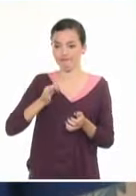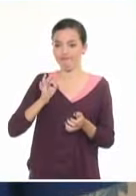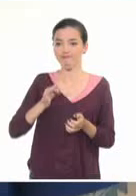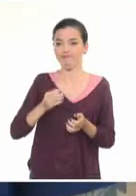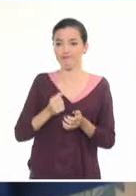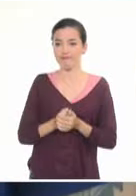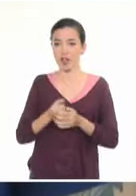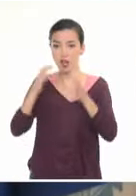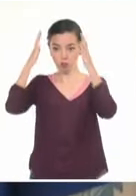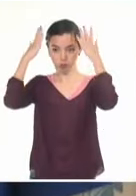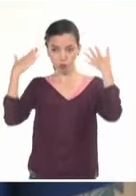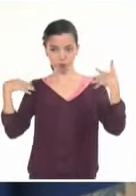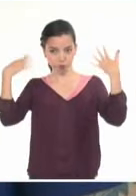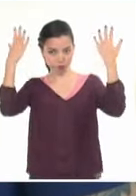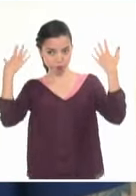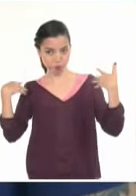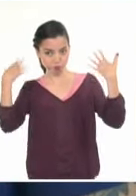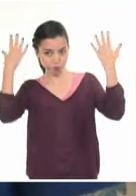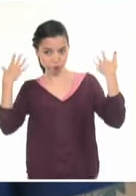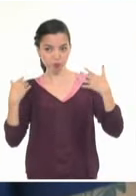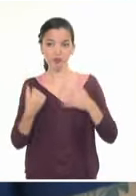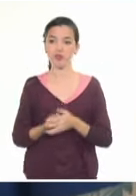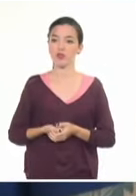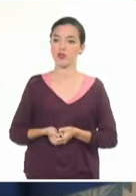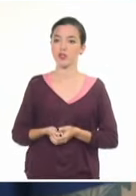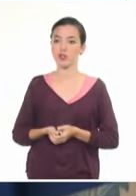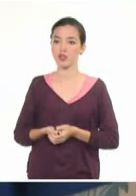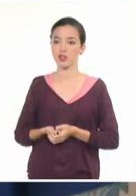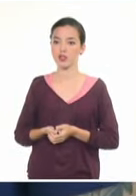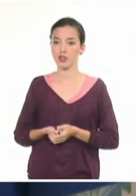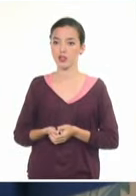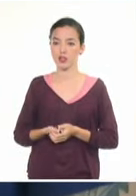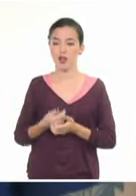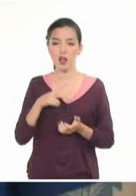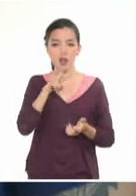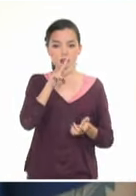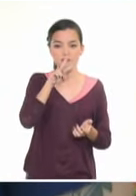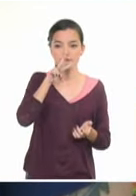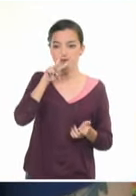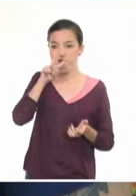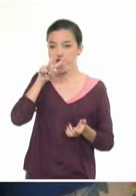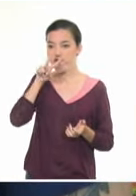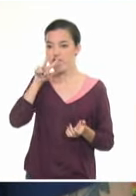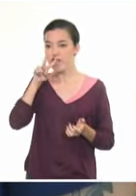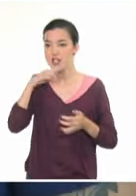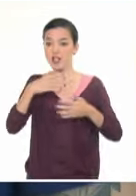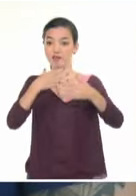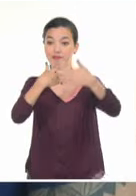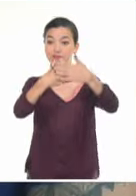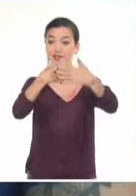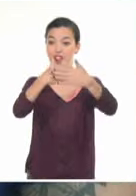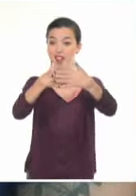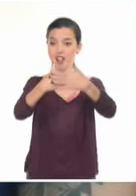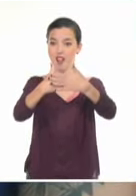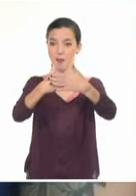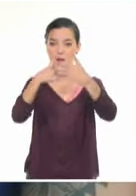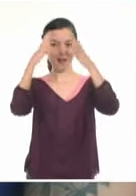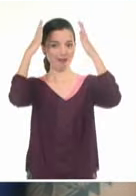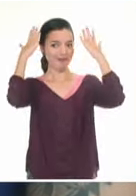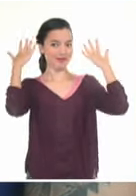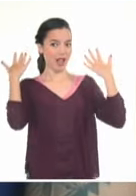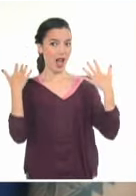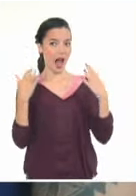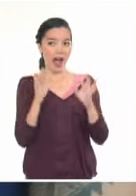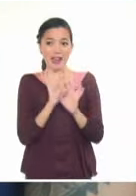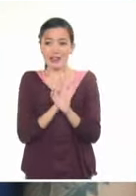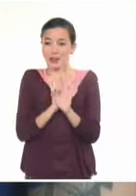ya realizo aquí el trabajo, que ella se mira en el espejo peinada, era una cosa natural, que decía que se sentía mejor y